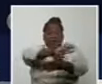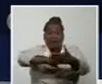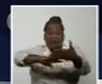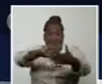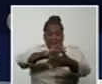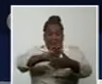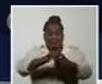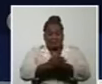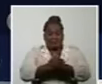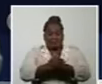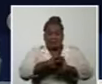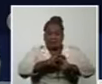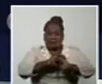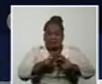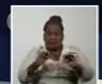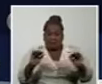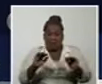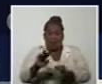ya constituye el